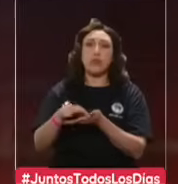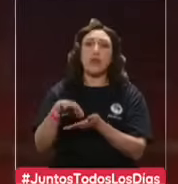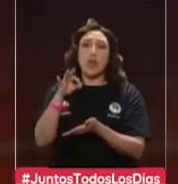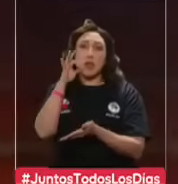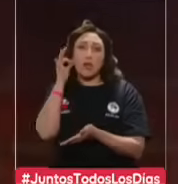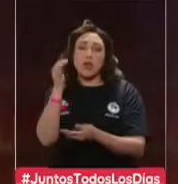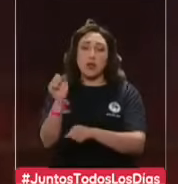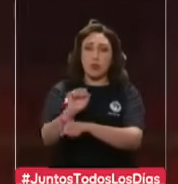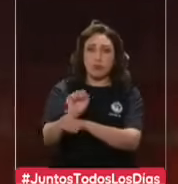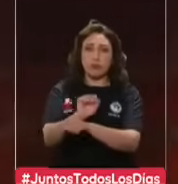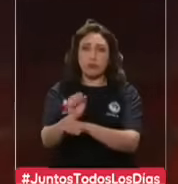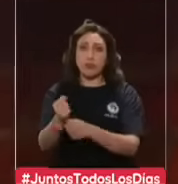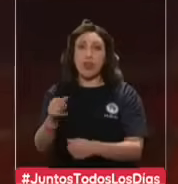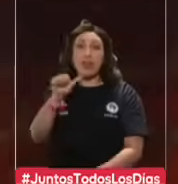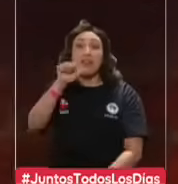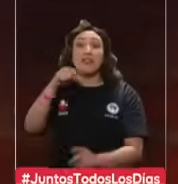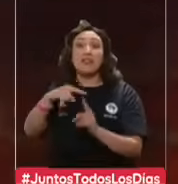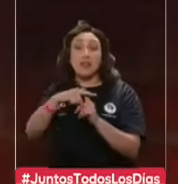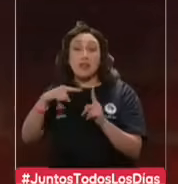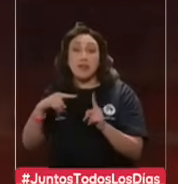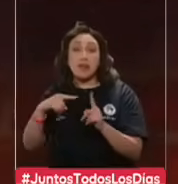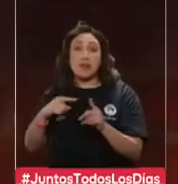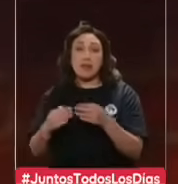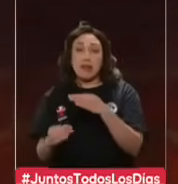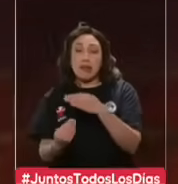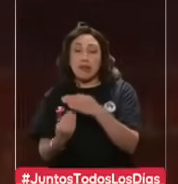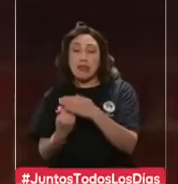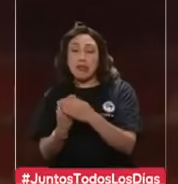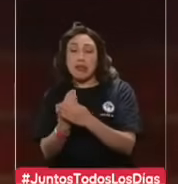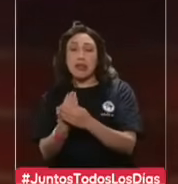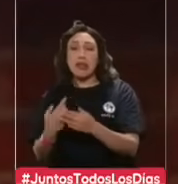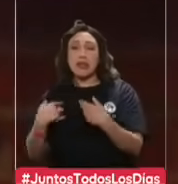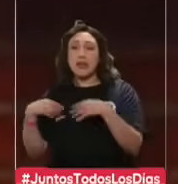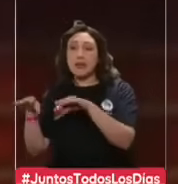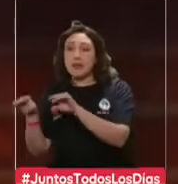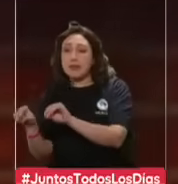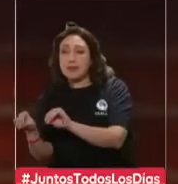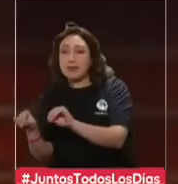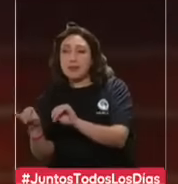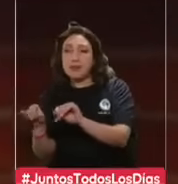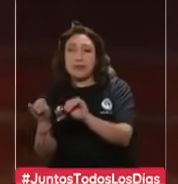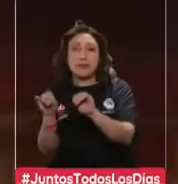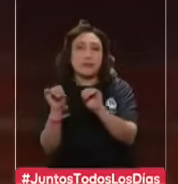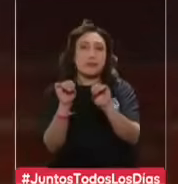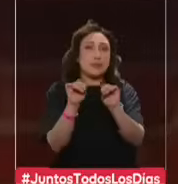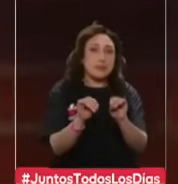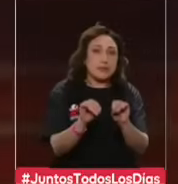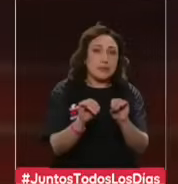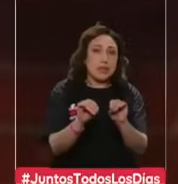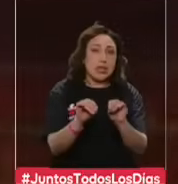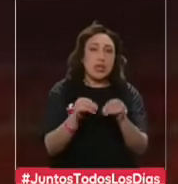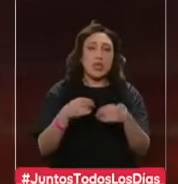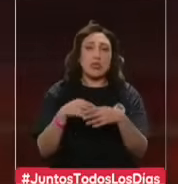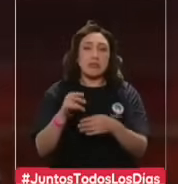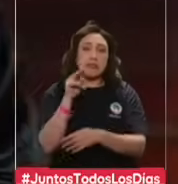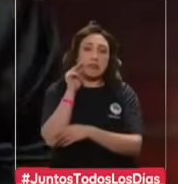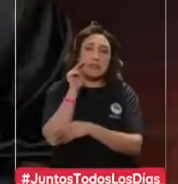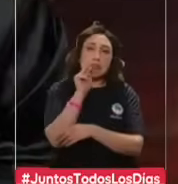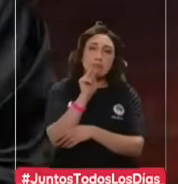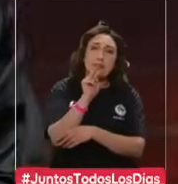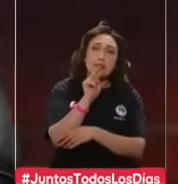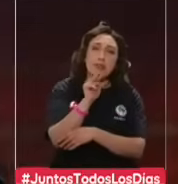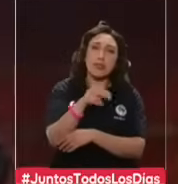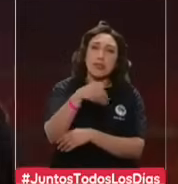lo pasaban a buscar, qué fuerte. Así que agarraba, qué sé yo, al niñito, lo entregaba yo a la tía del furgón, yo me recogía, me daba una pena porque tan